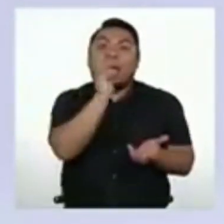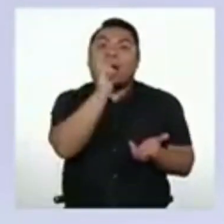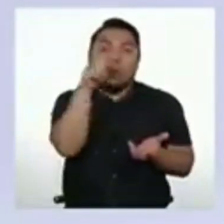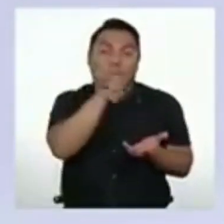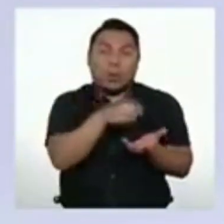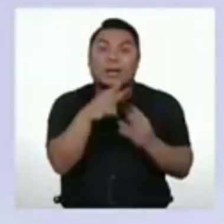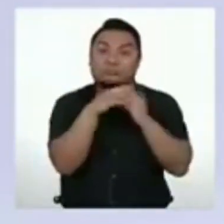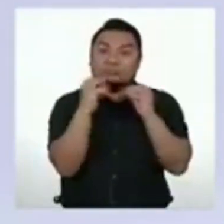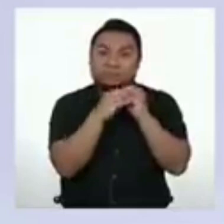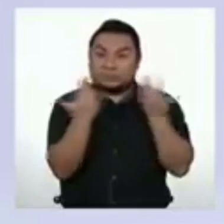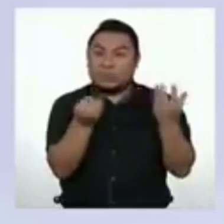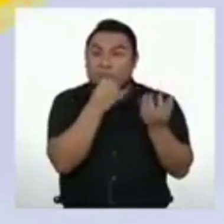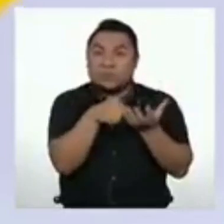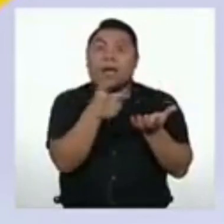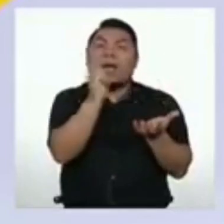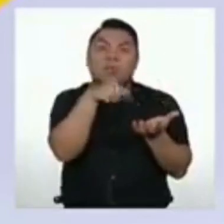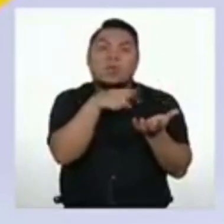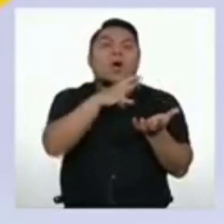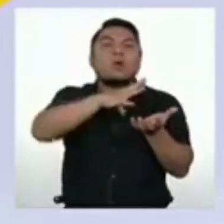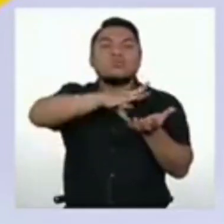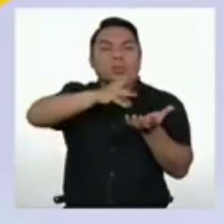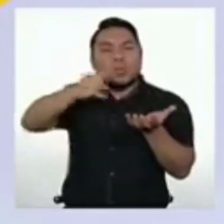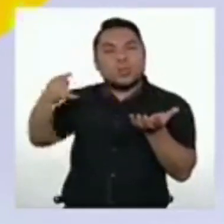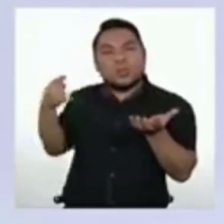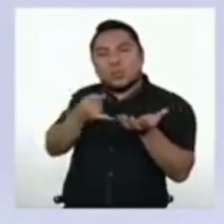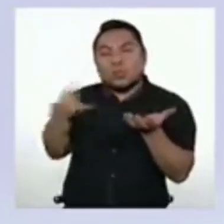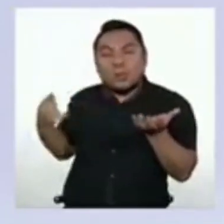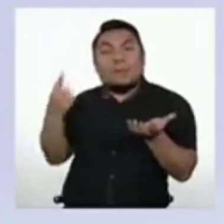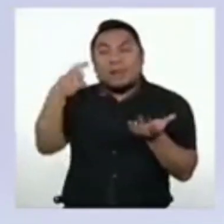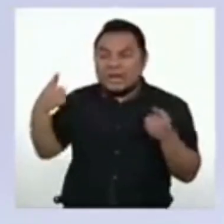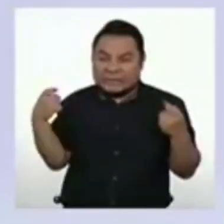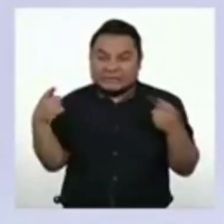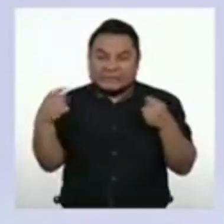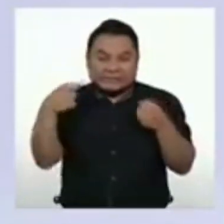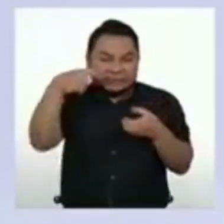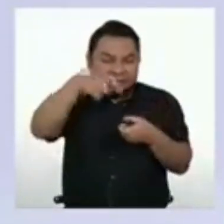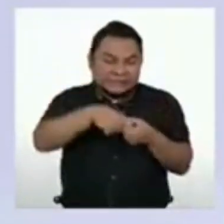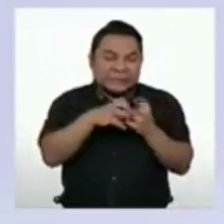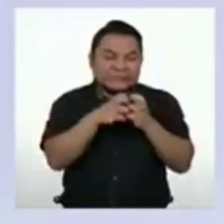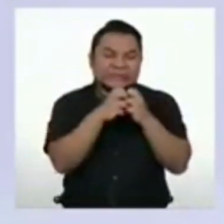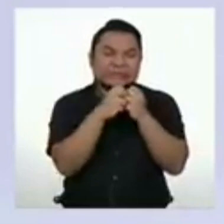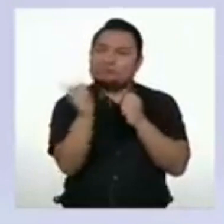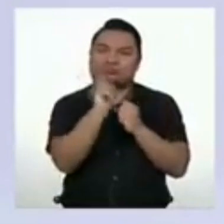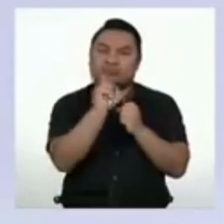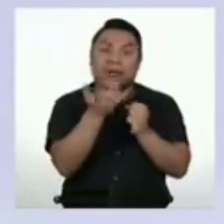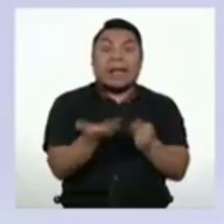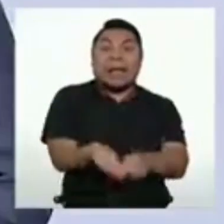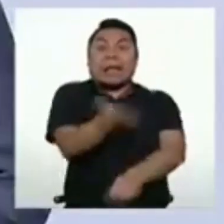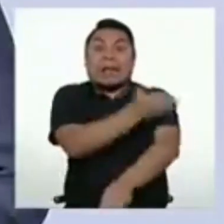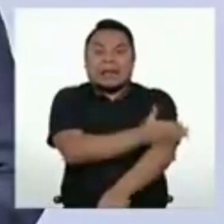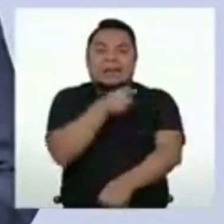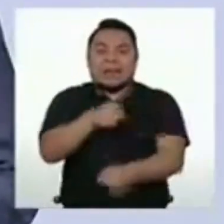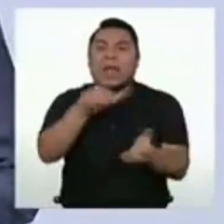los alimentos para evitar que los microorganismos, como las bacterias, puedan malograr el producto antes que lo podamos